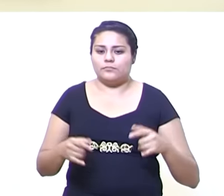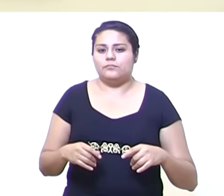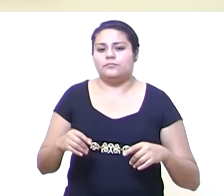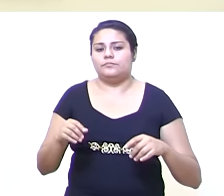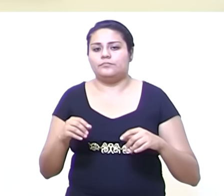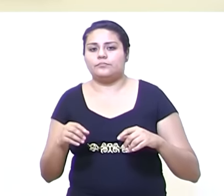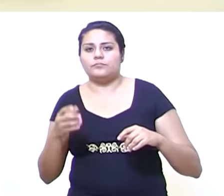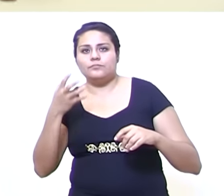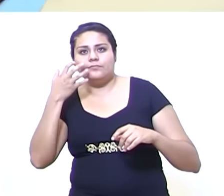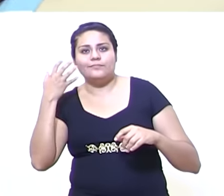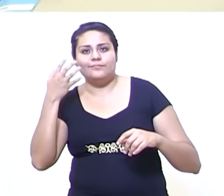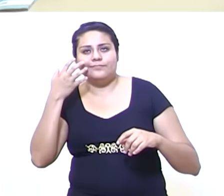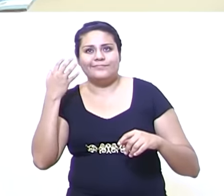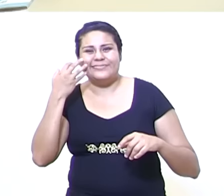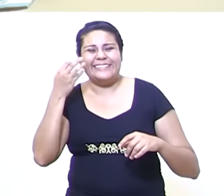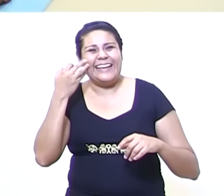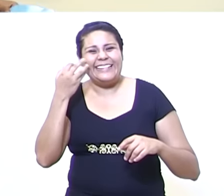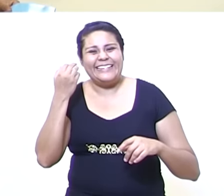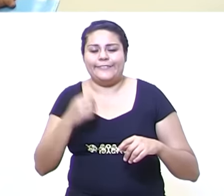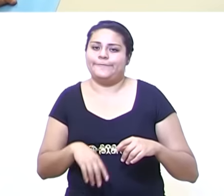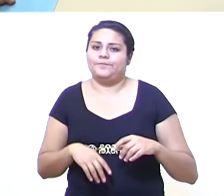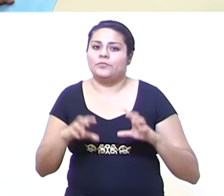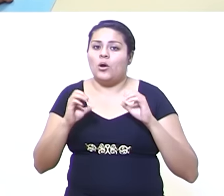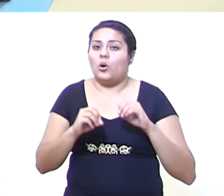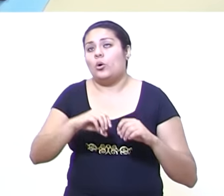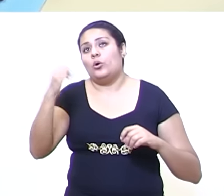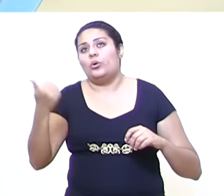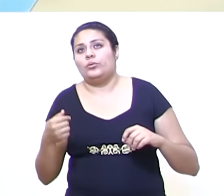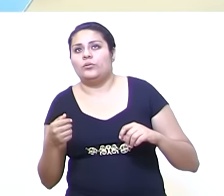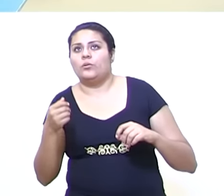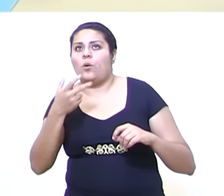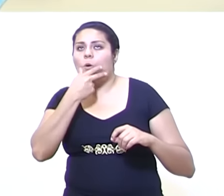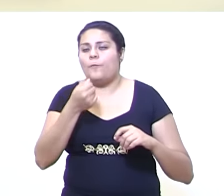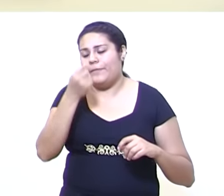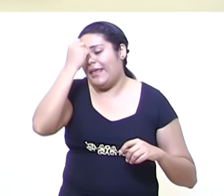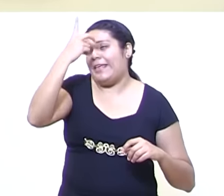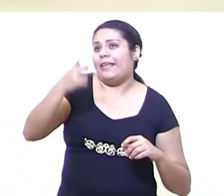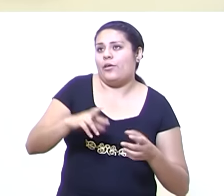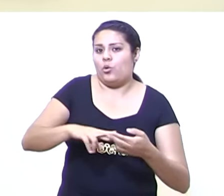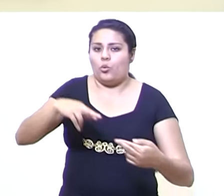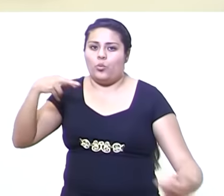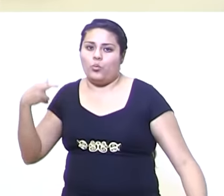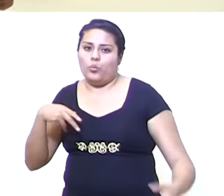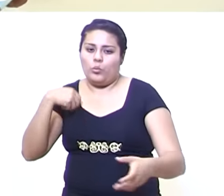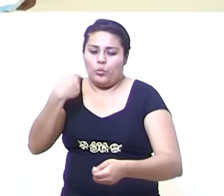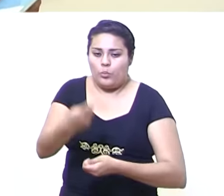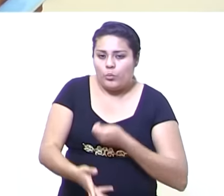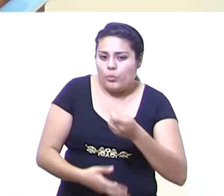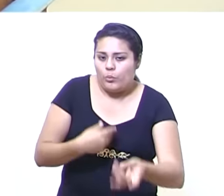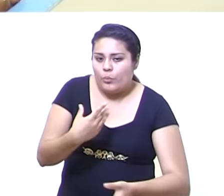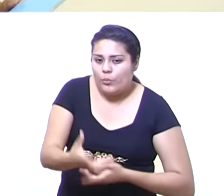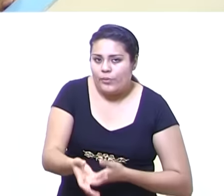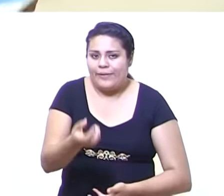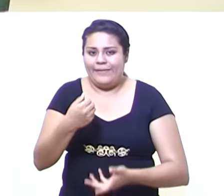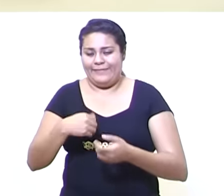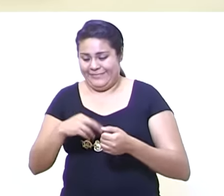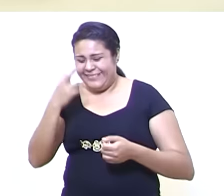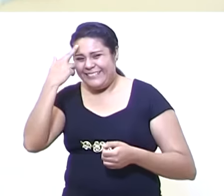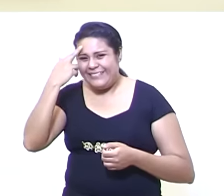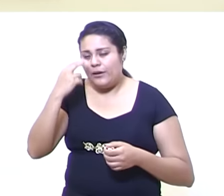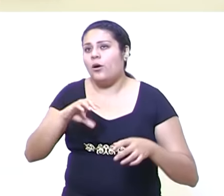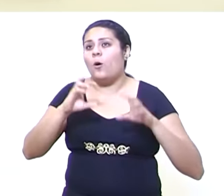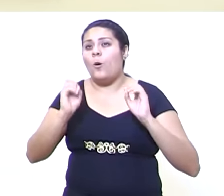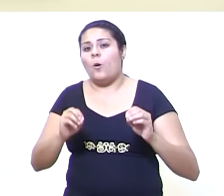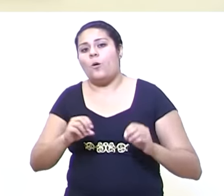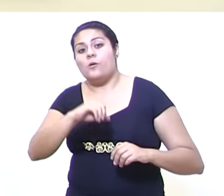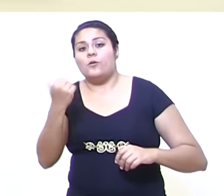cuento del inventor y la cuerda. En la posterior vimos el cuento de